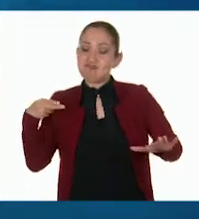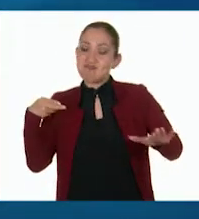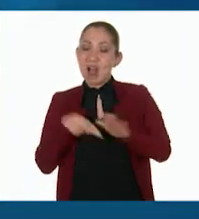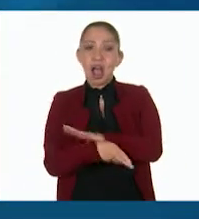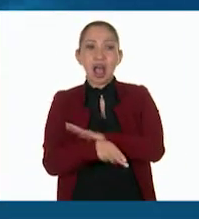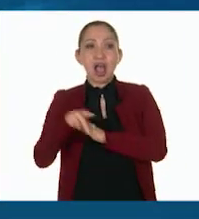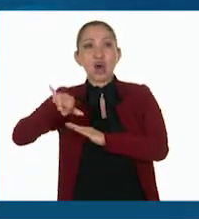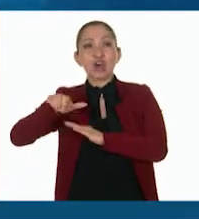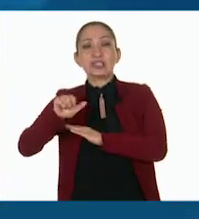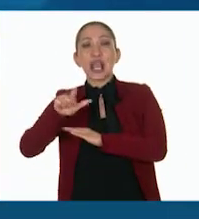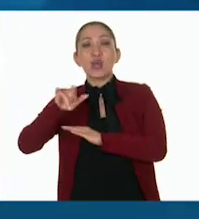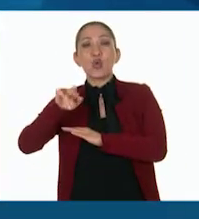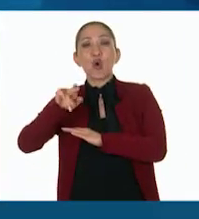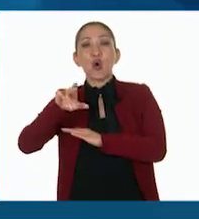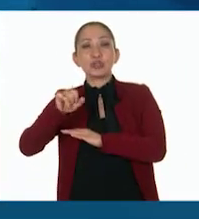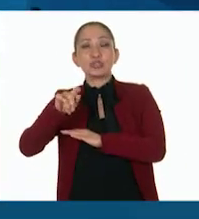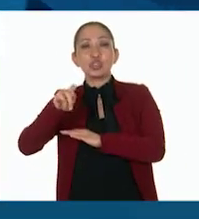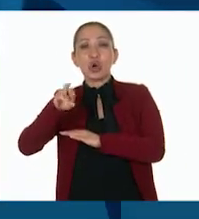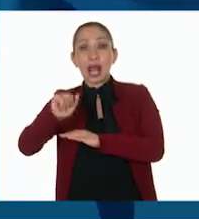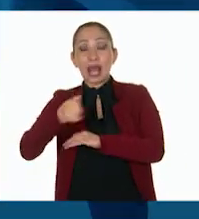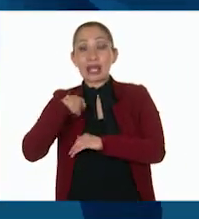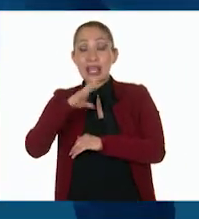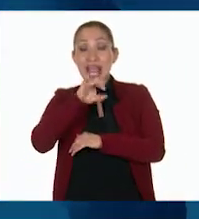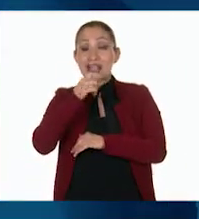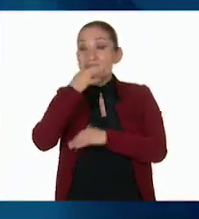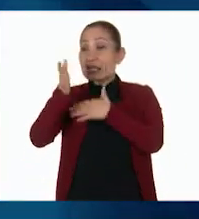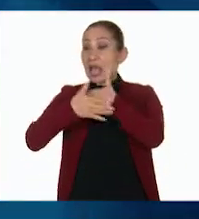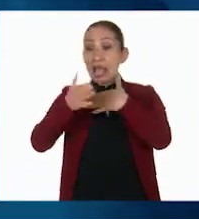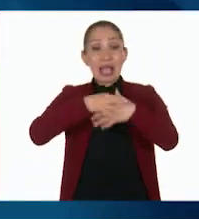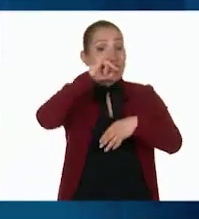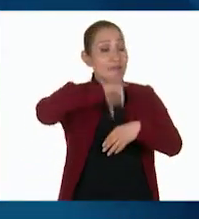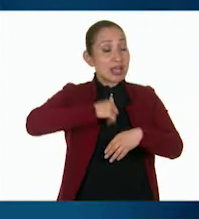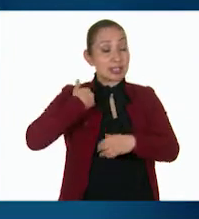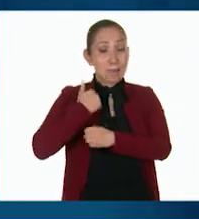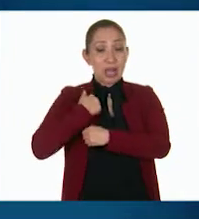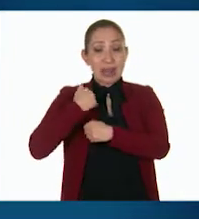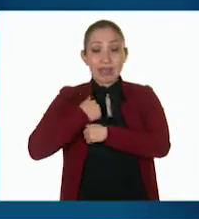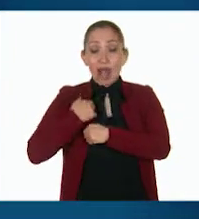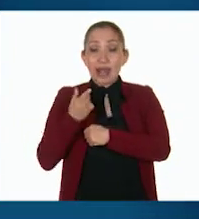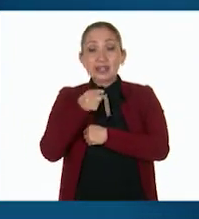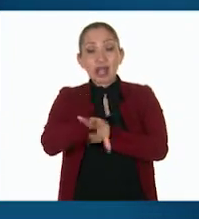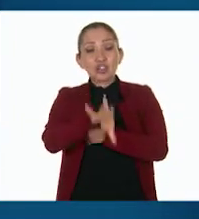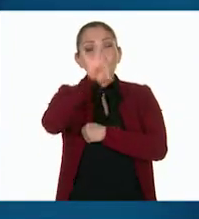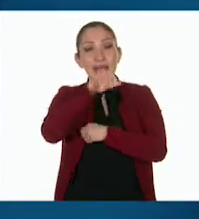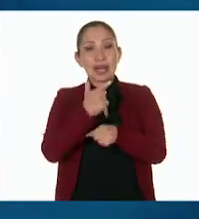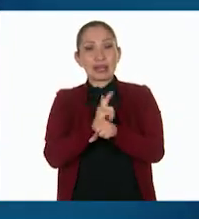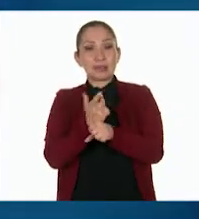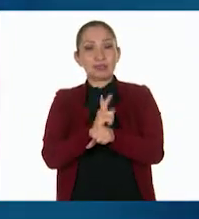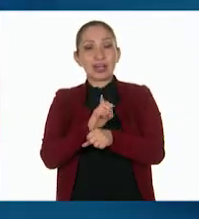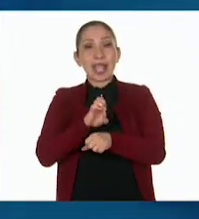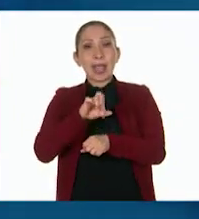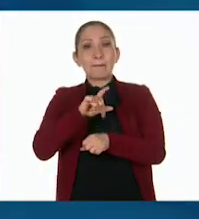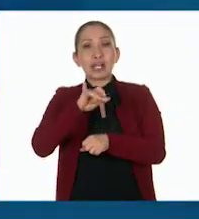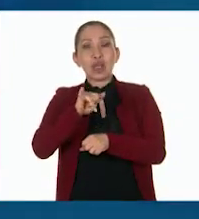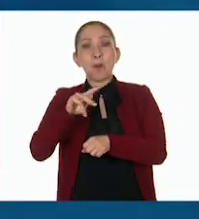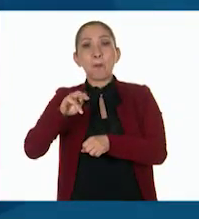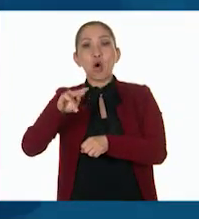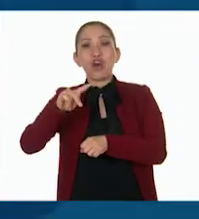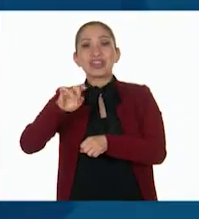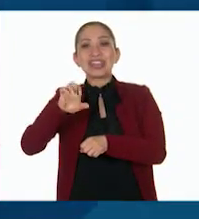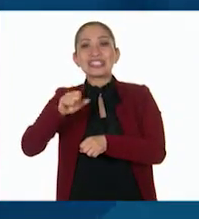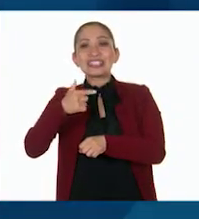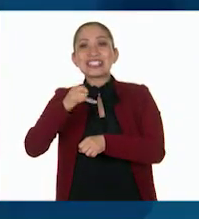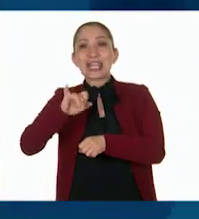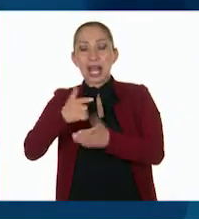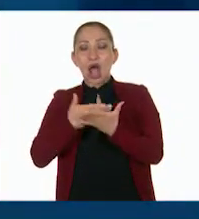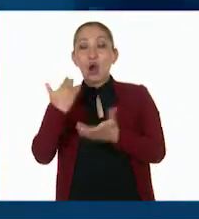asesinado por José León Toral. Calles convocó a los principales jefes militares, quienes eligieron al licenciado Emilio Portes Gil para